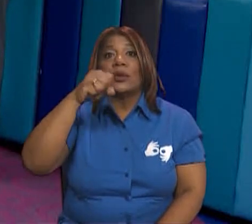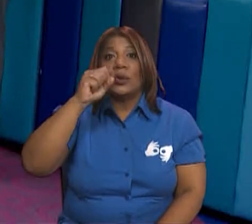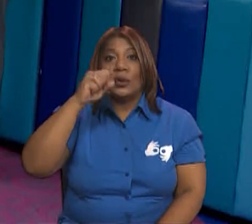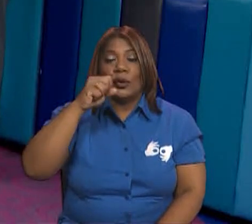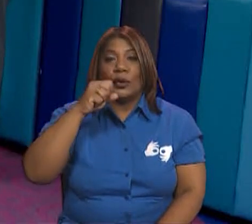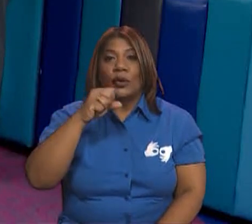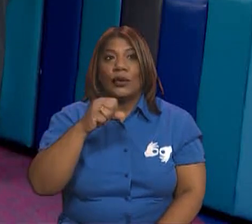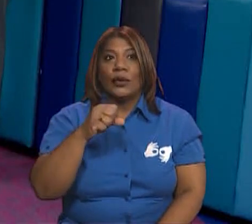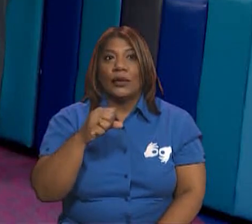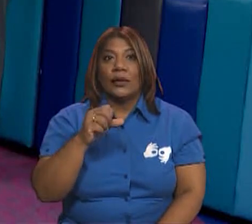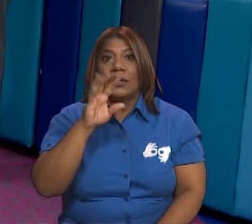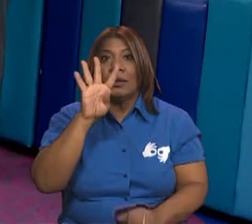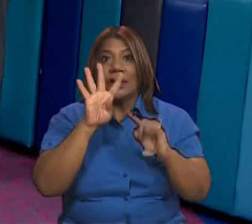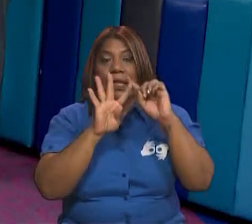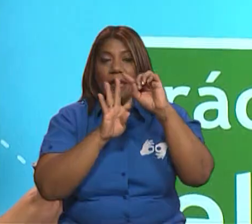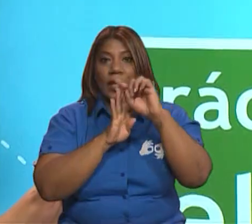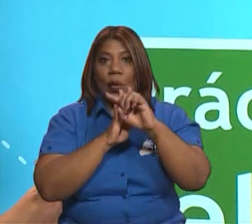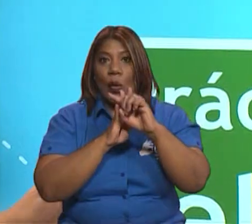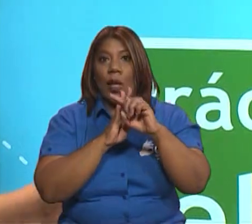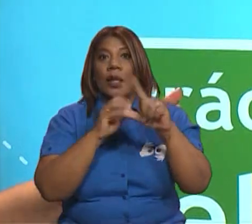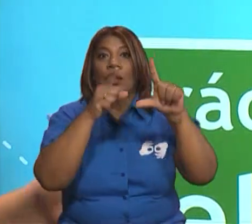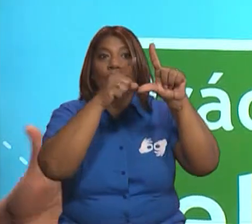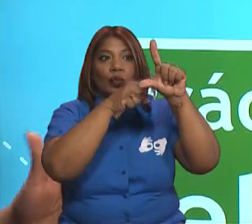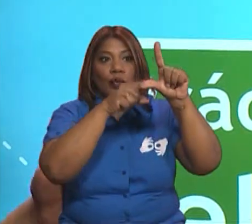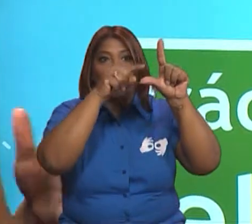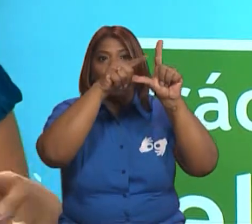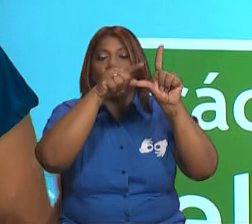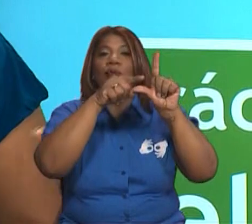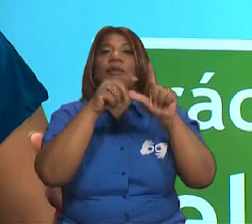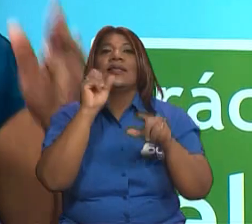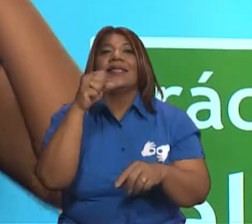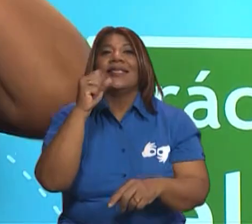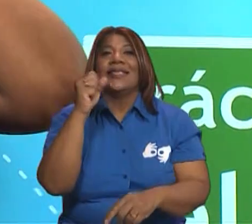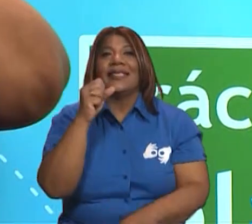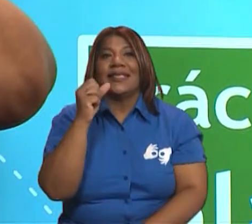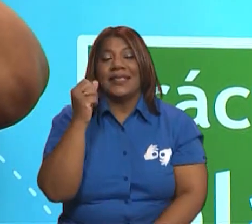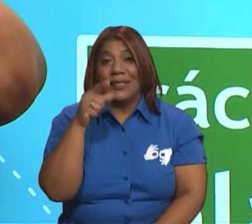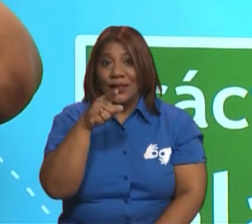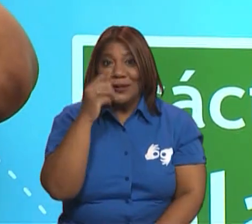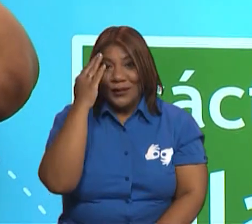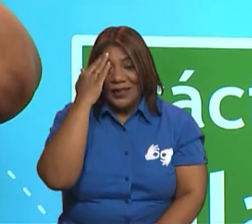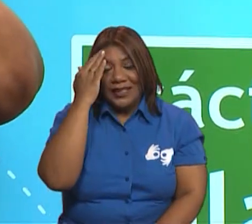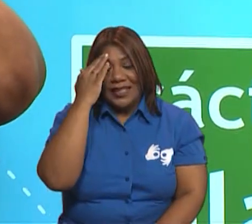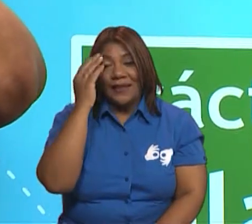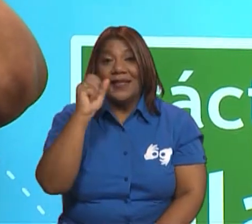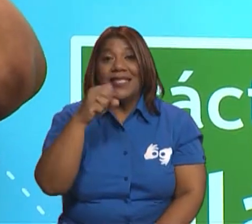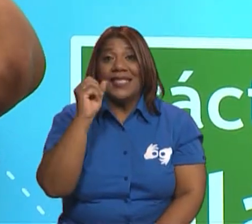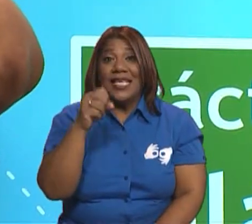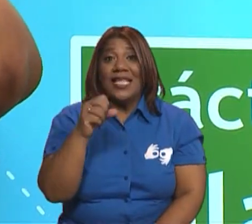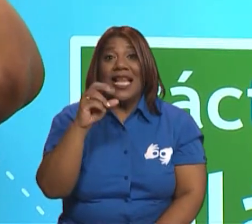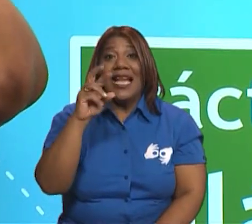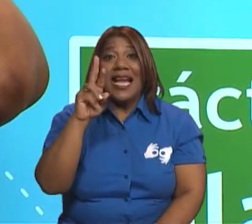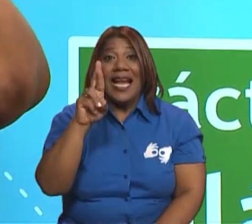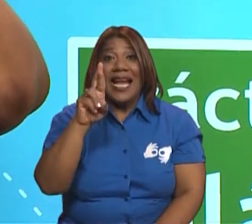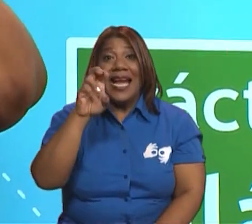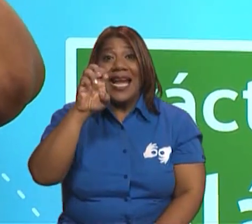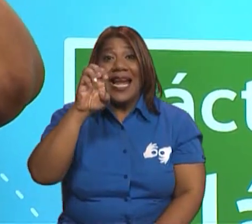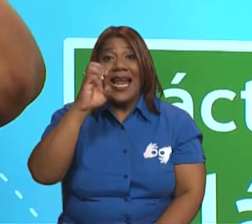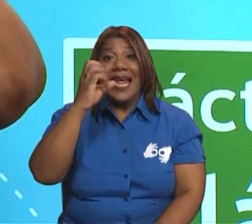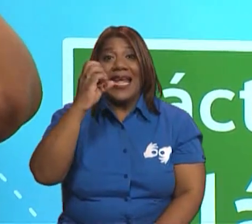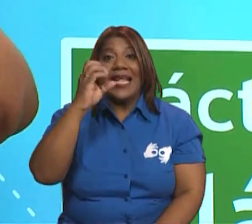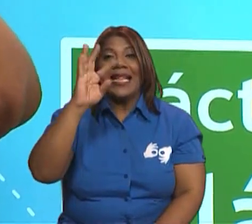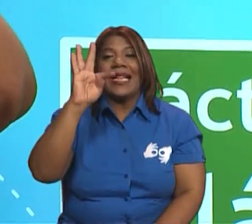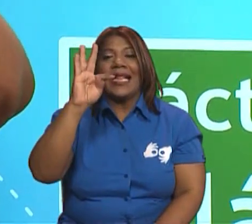¿Y tiene cuatro vértices? Sí, tiene ya cuatro vértices. Ya sé qué es. ¿Allá en casa saben de qué se trata? Exacto,